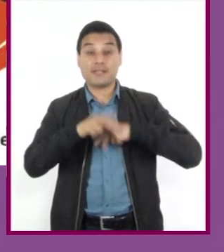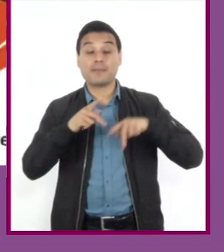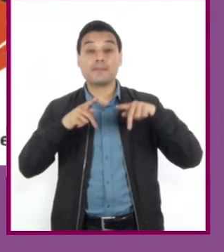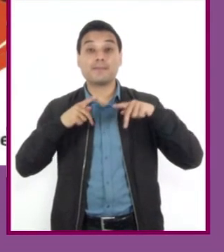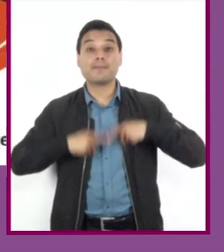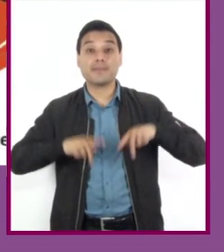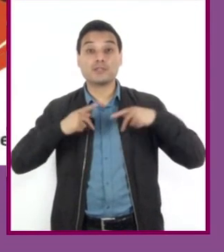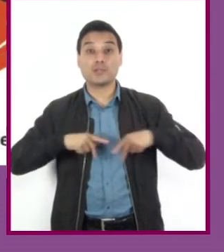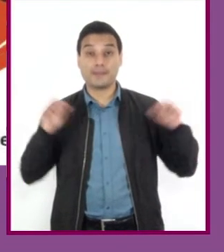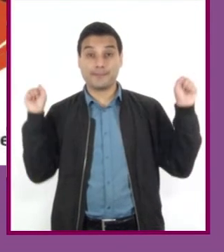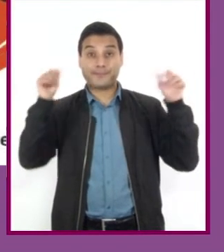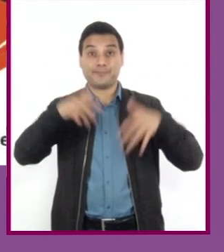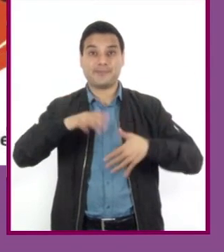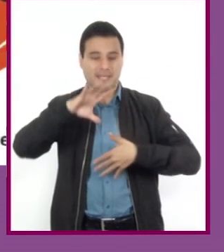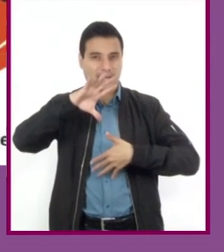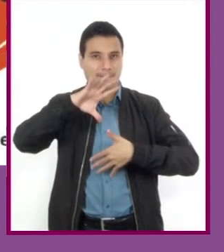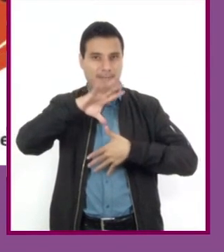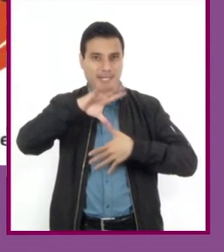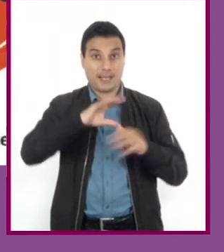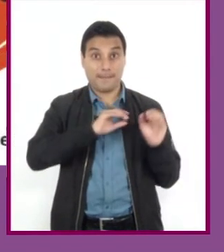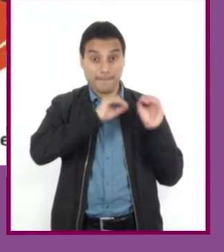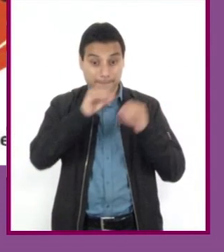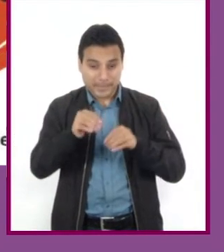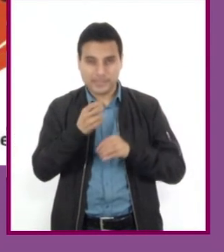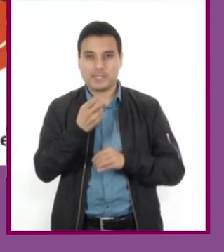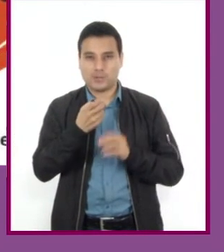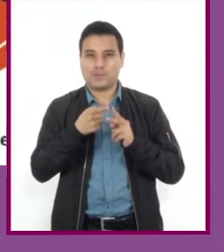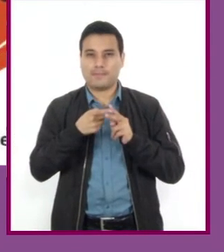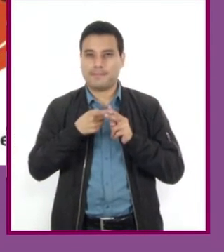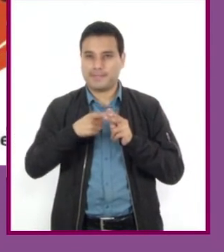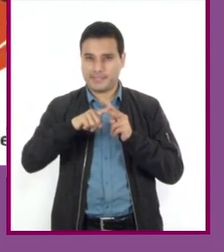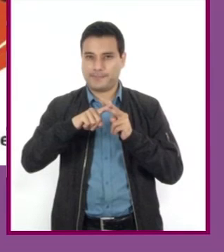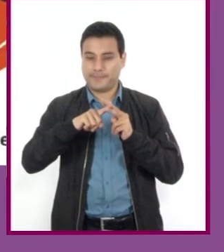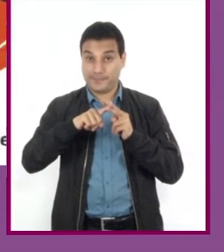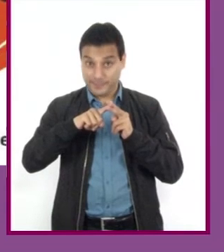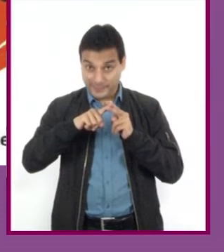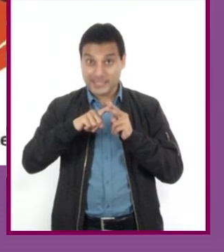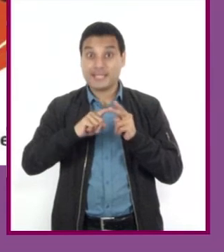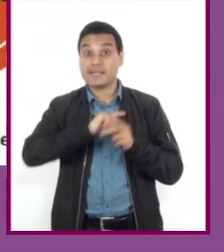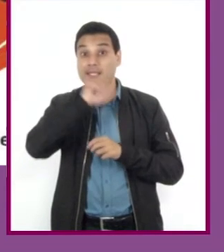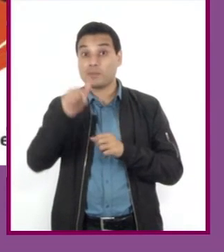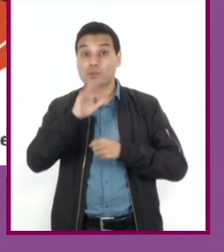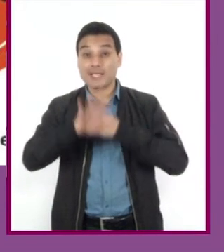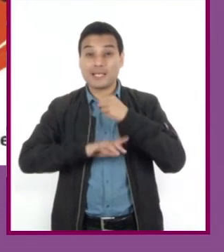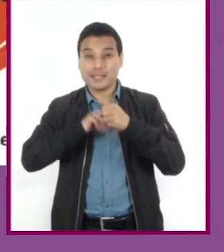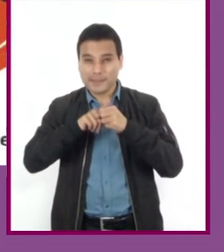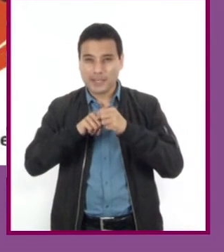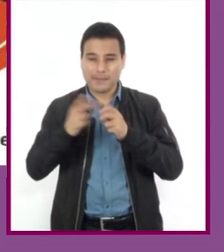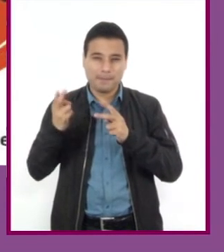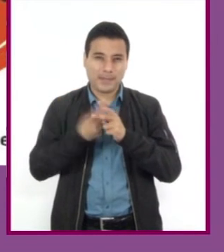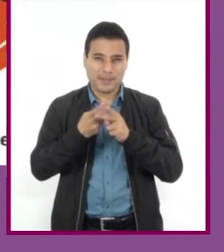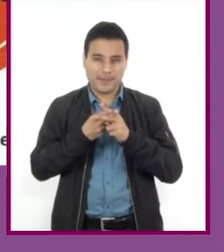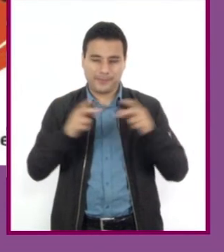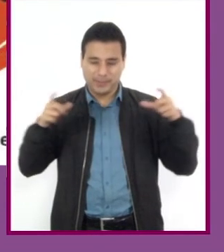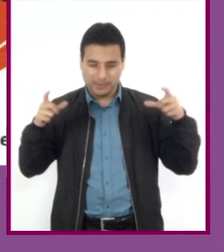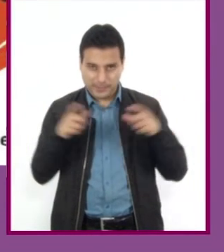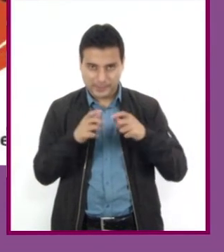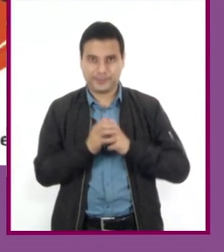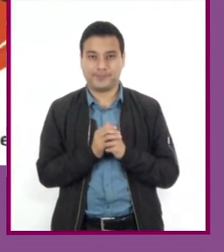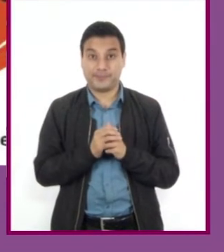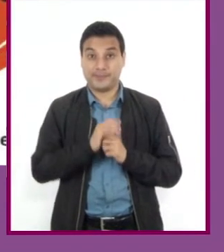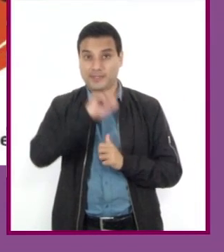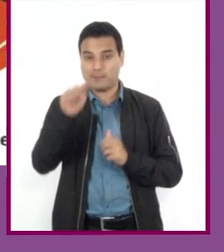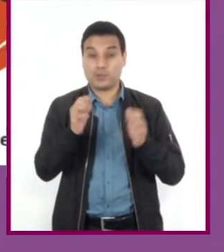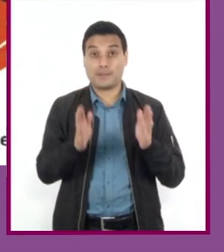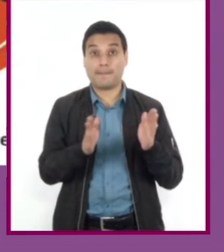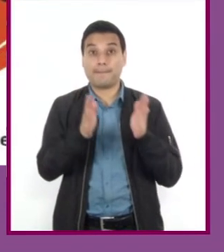pobladores al continente americano y se produjo la extinción de la megafauna de la Edad de Hielo. Después tenemos el periodo arcaico,